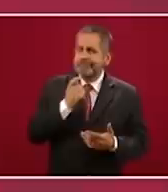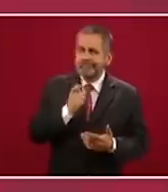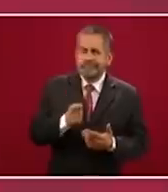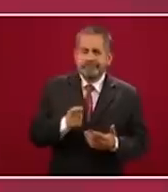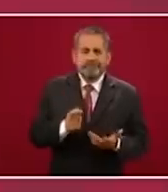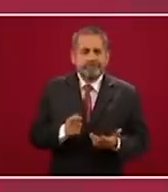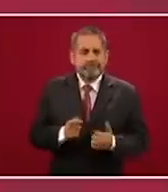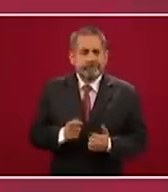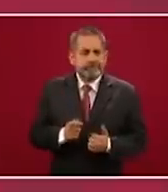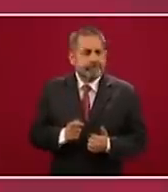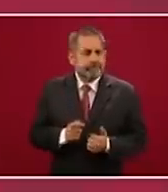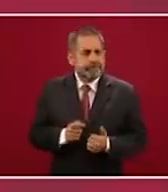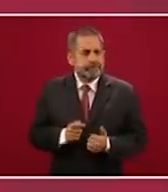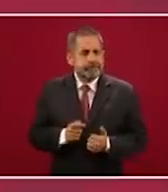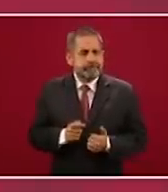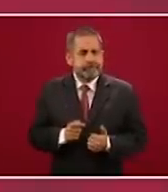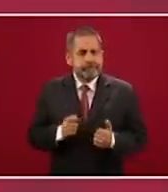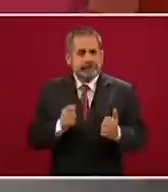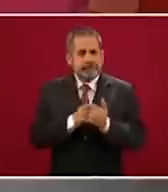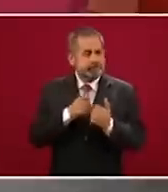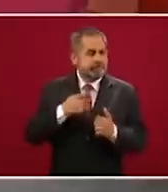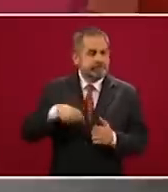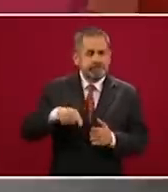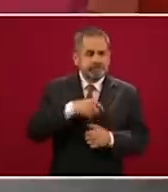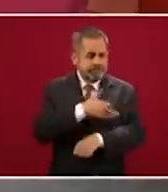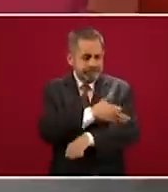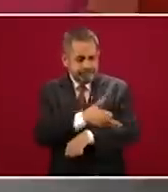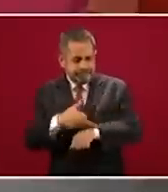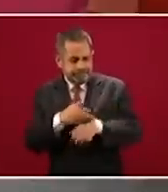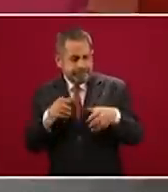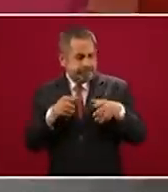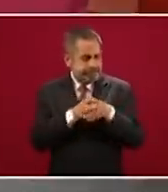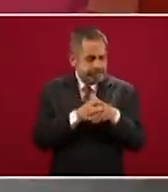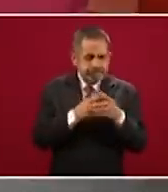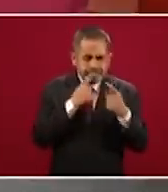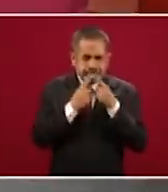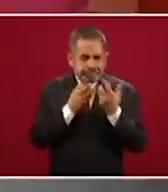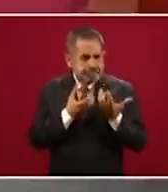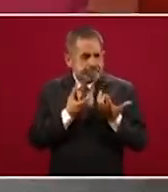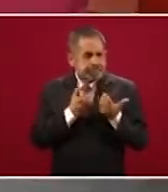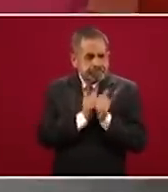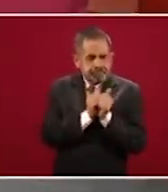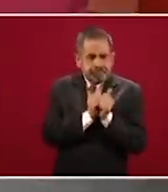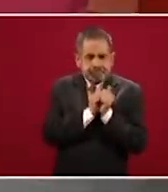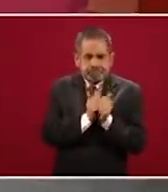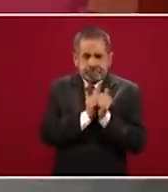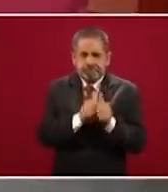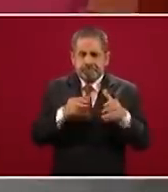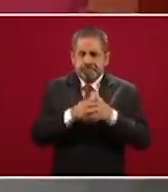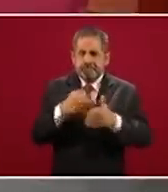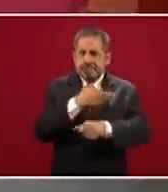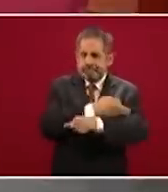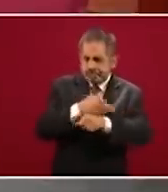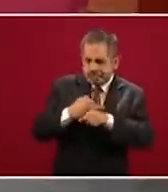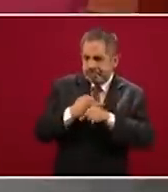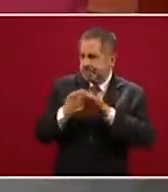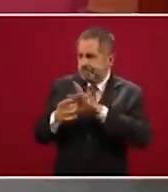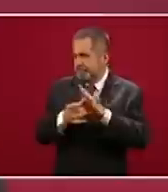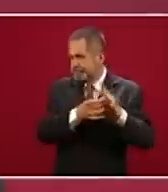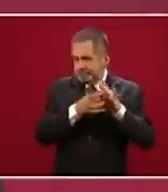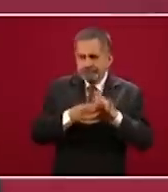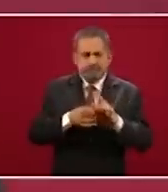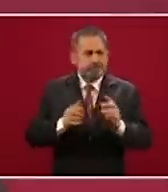con nuestras familias, que nos acerquemos,